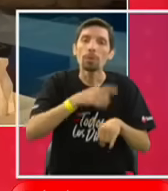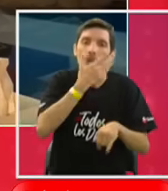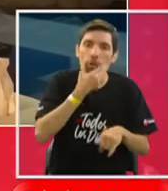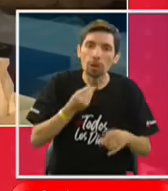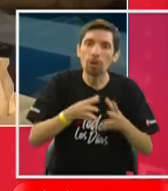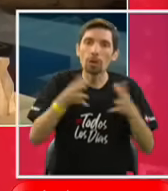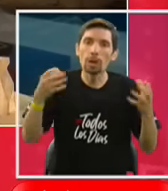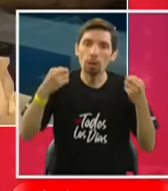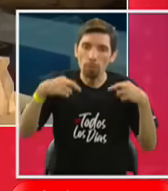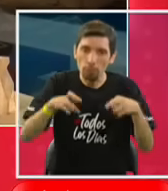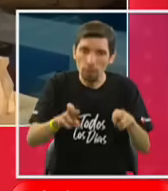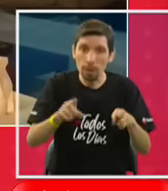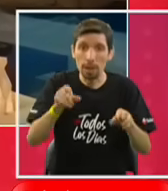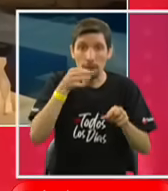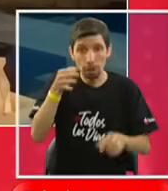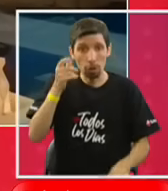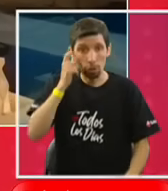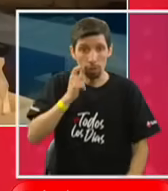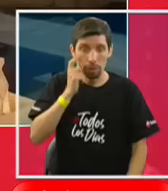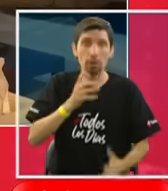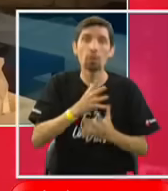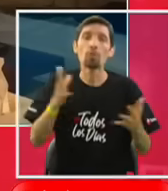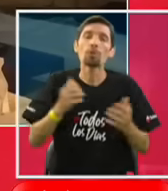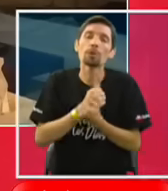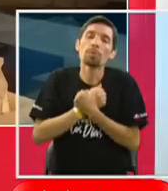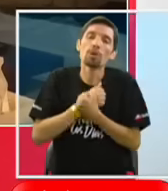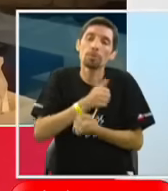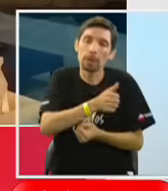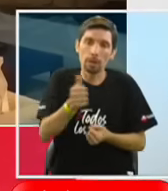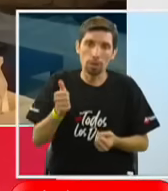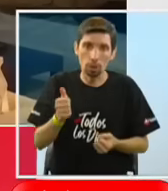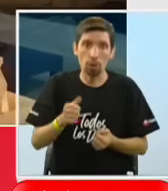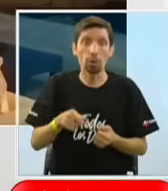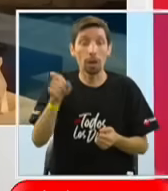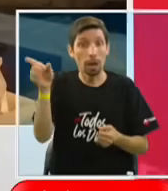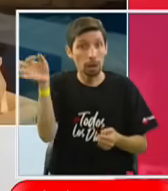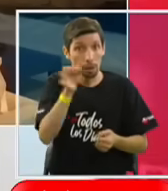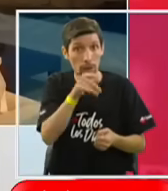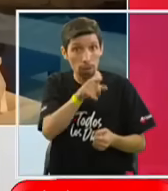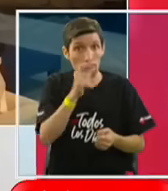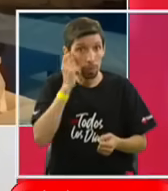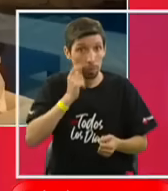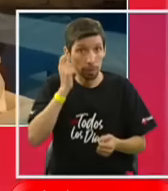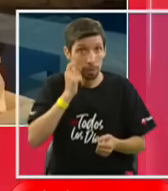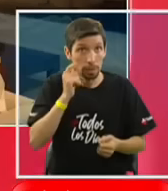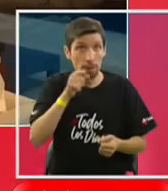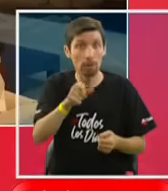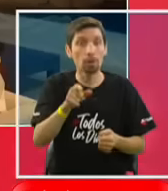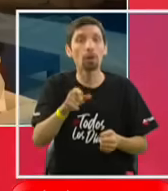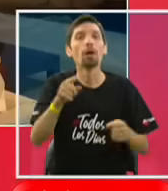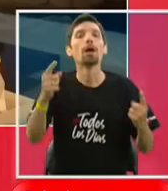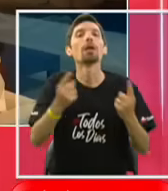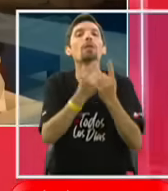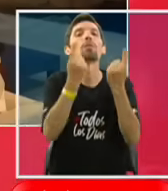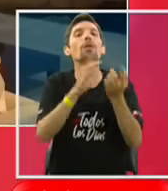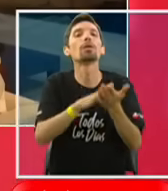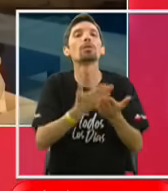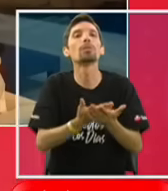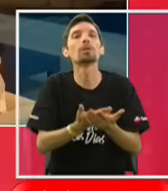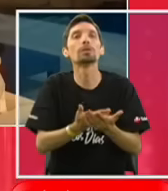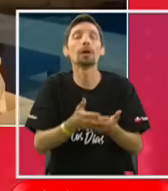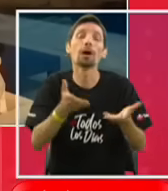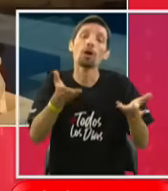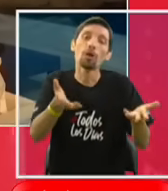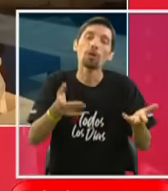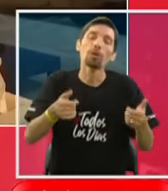oportunidad, como dice don Francisco. Así que mucho amor para todos ustedes. Ahí, oye, está don Francisco. ¿Ah? Para sí. ¿Qué le, oye, parece este encuentro, don Francisco?